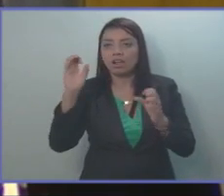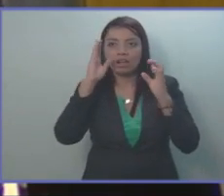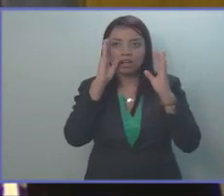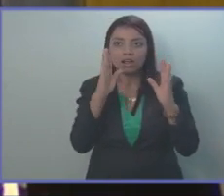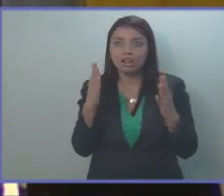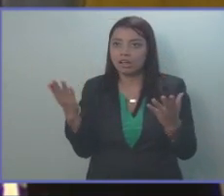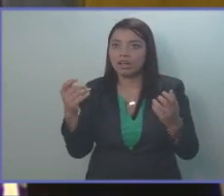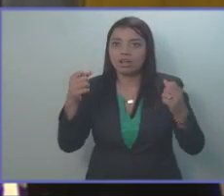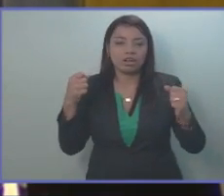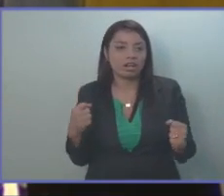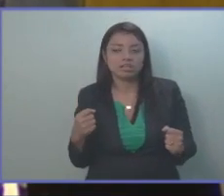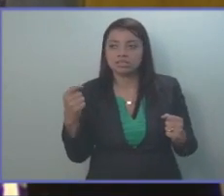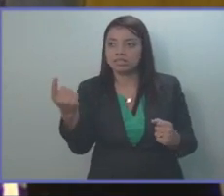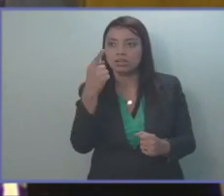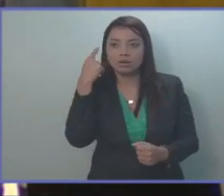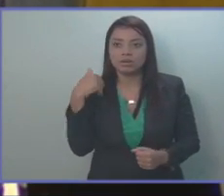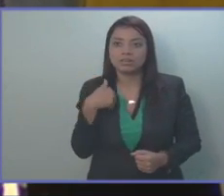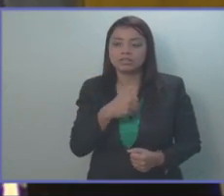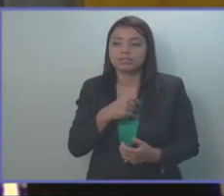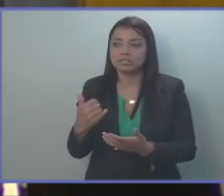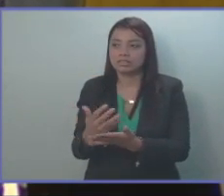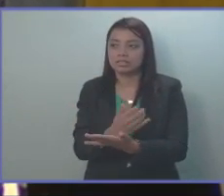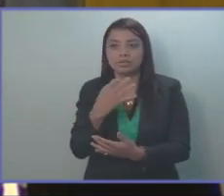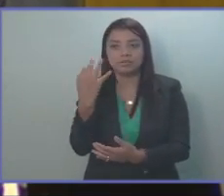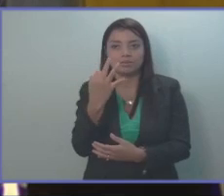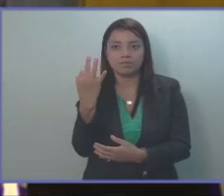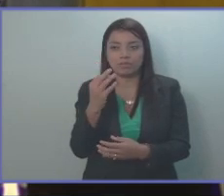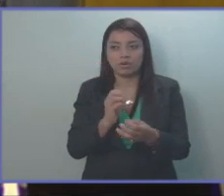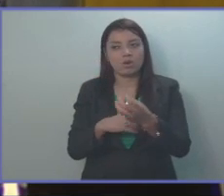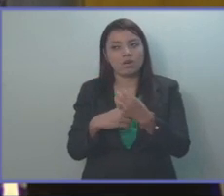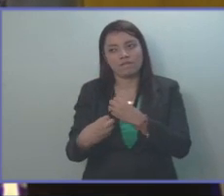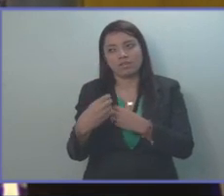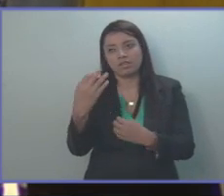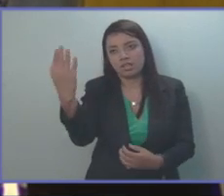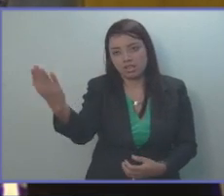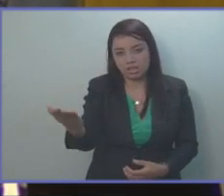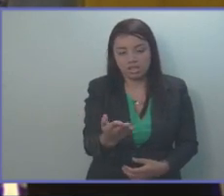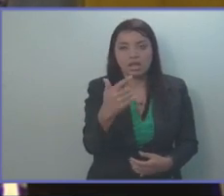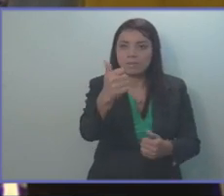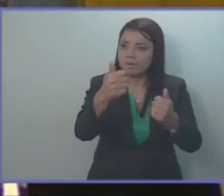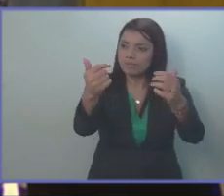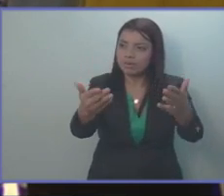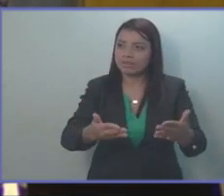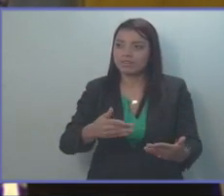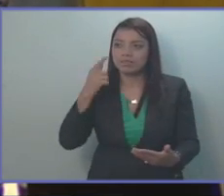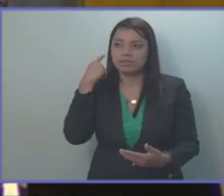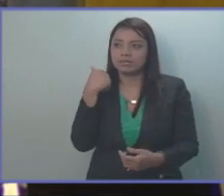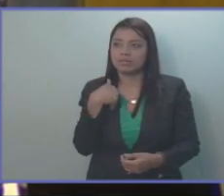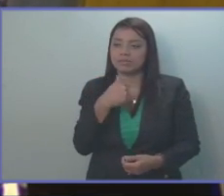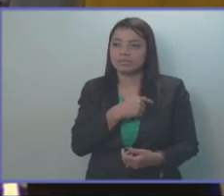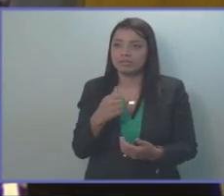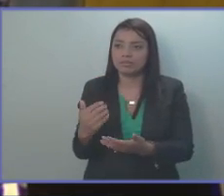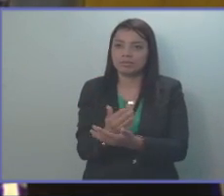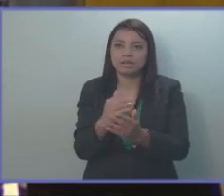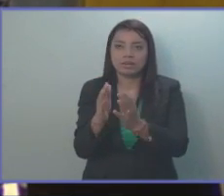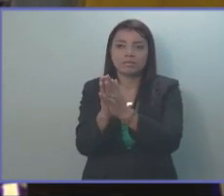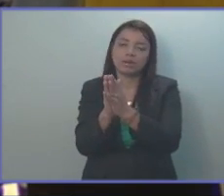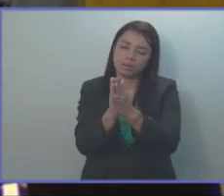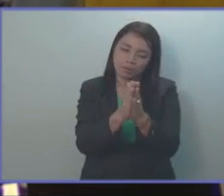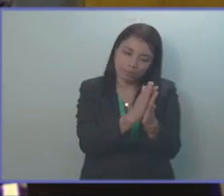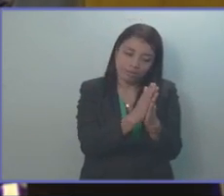cede una silla. Por favor, la unidad de protocolo, y le damos la bienvenida al señor ministro de Hacienda. Disculpe, don